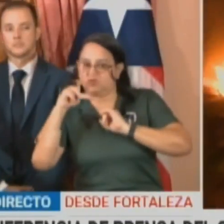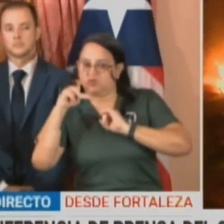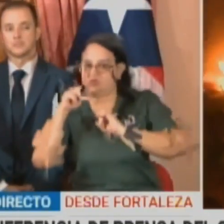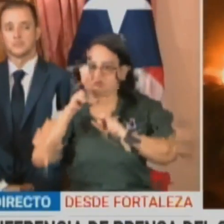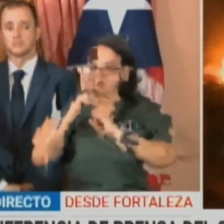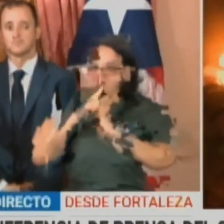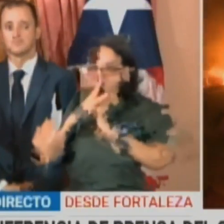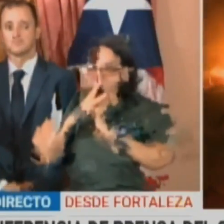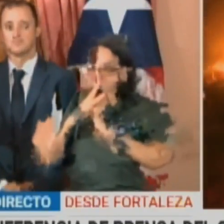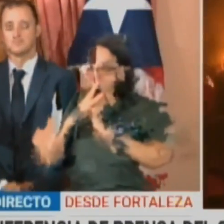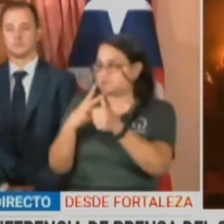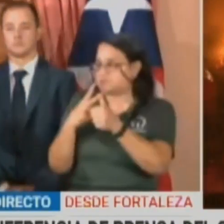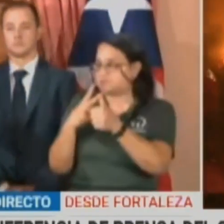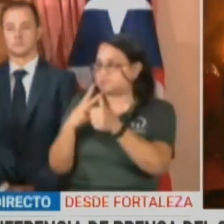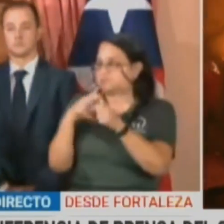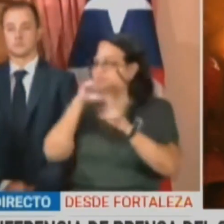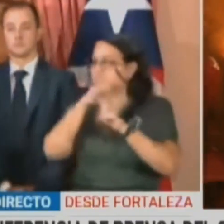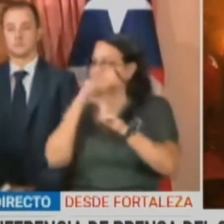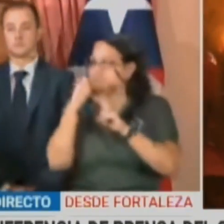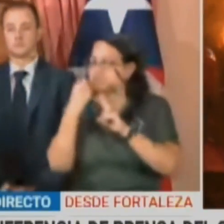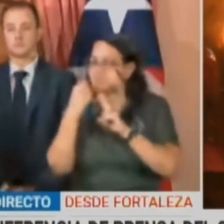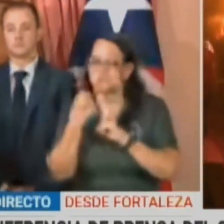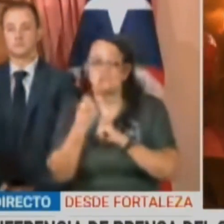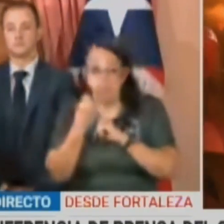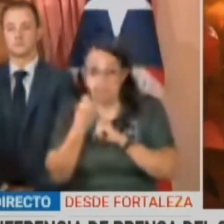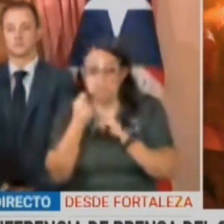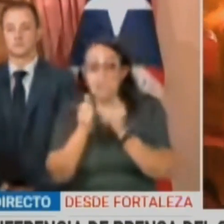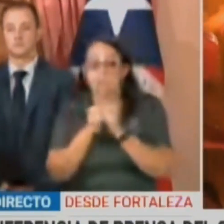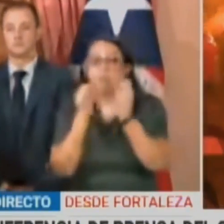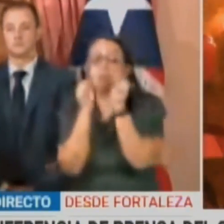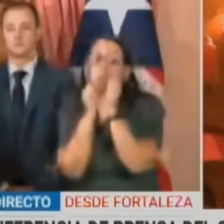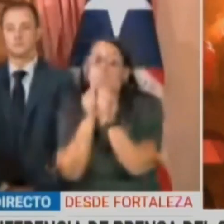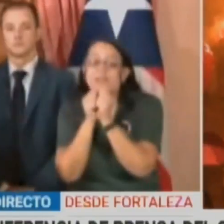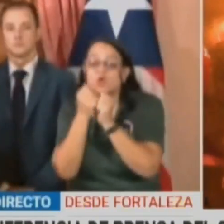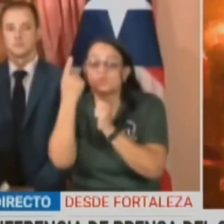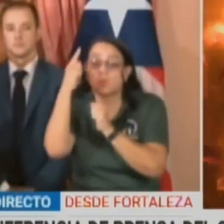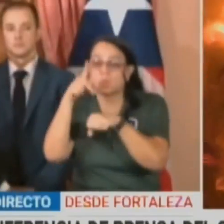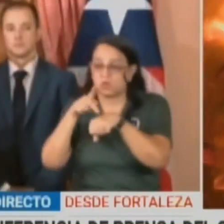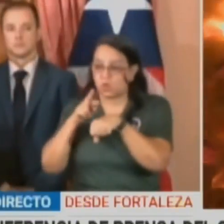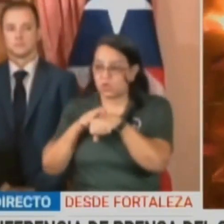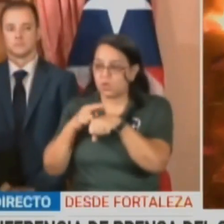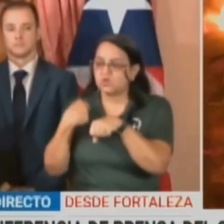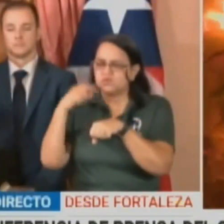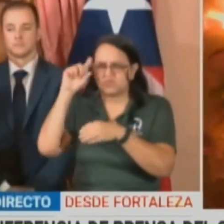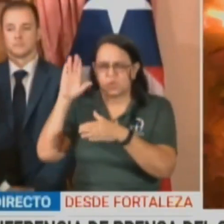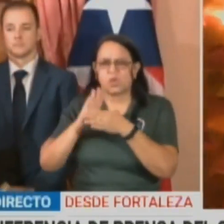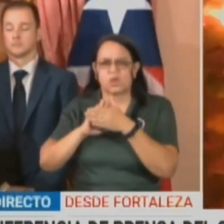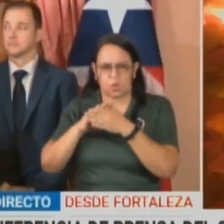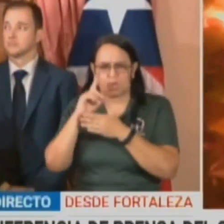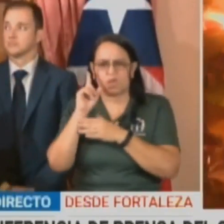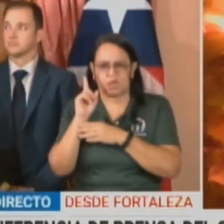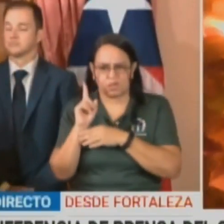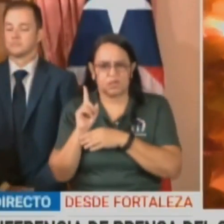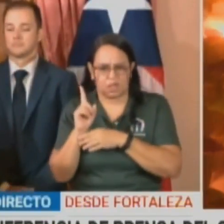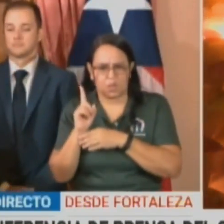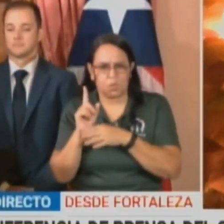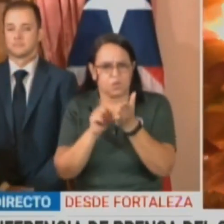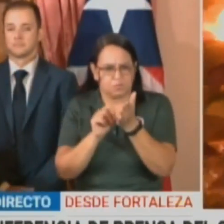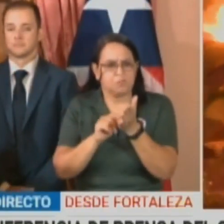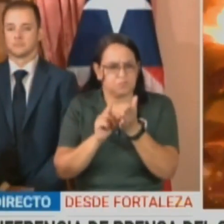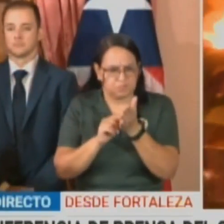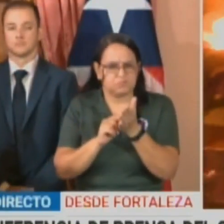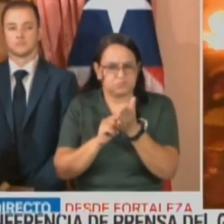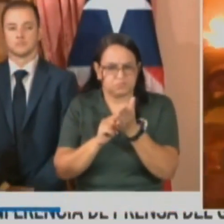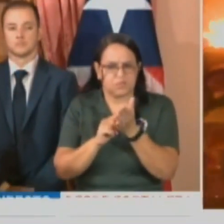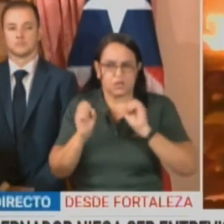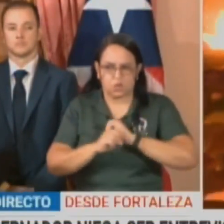Segundo, el asunto de Unidos por Puerto Rico. Yo creo que en uno de los rotativos hoy quedó expresamente claro por las